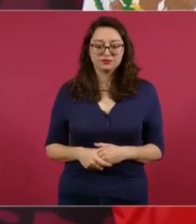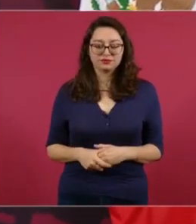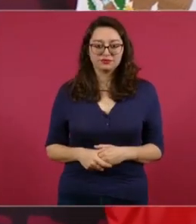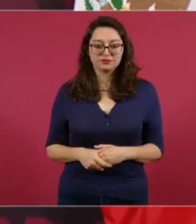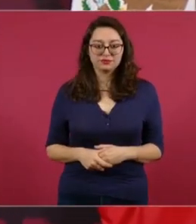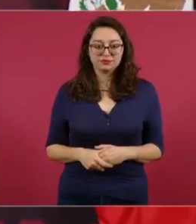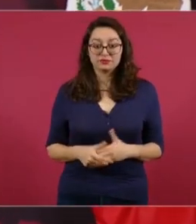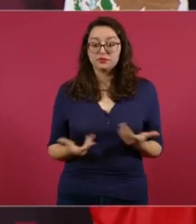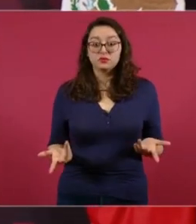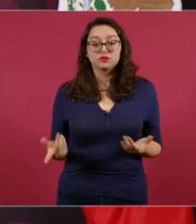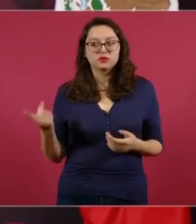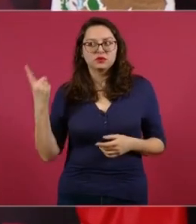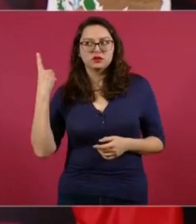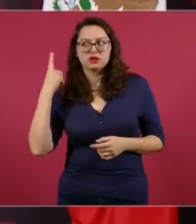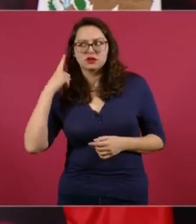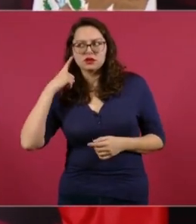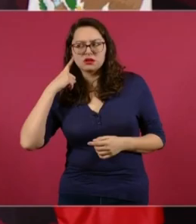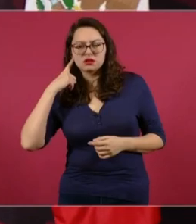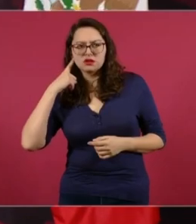de quien sea,